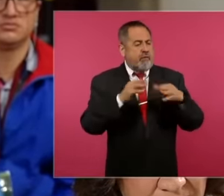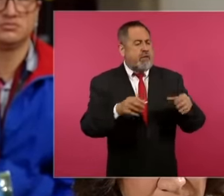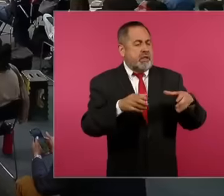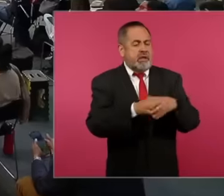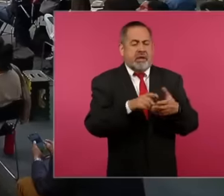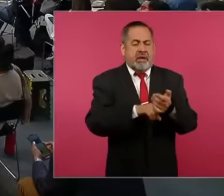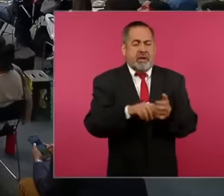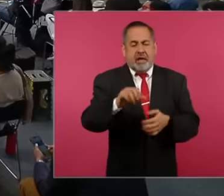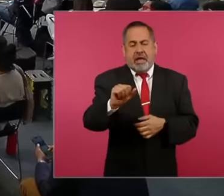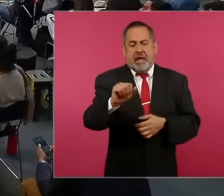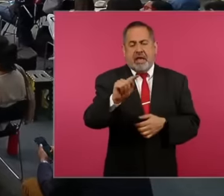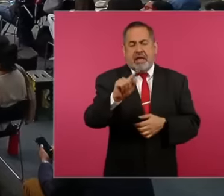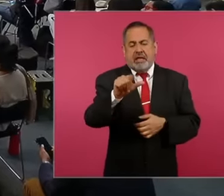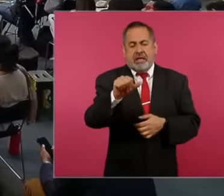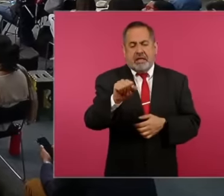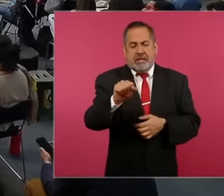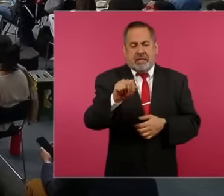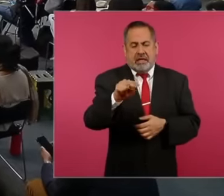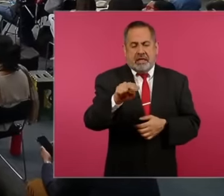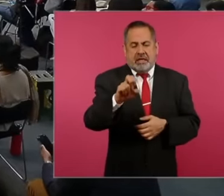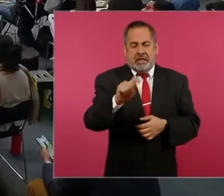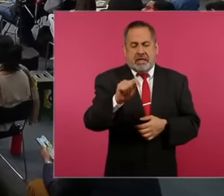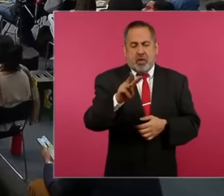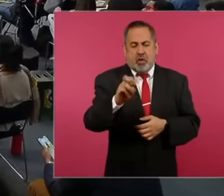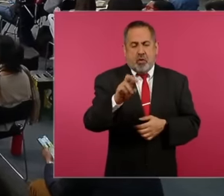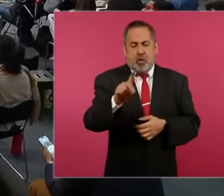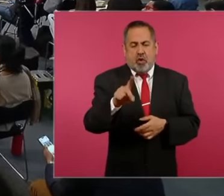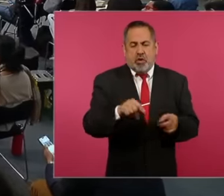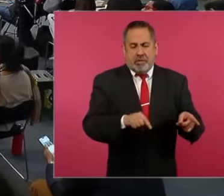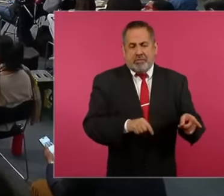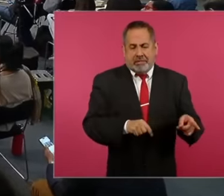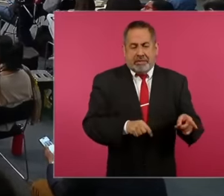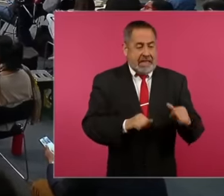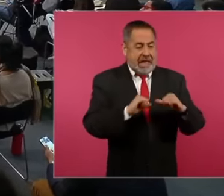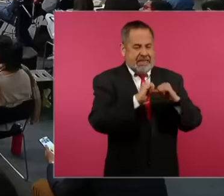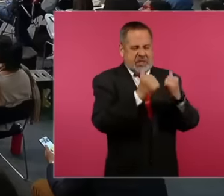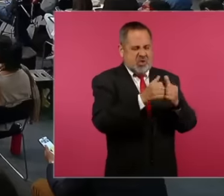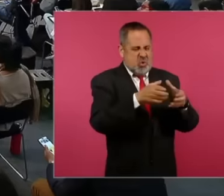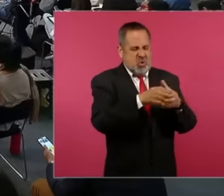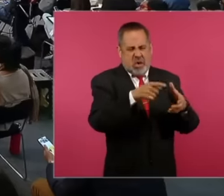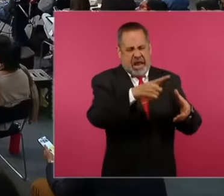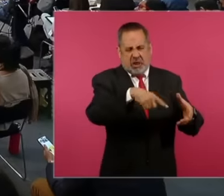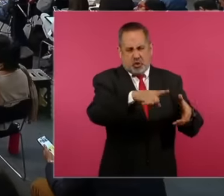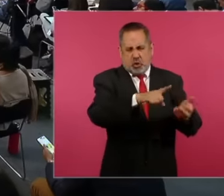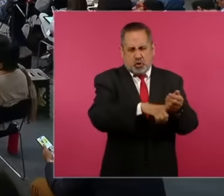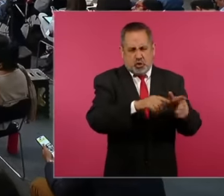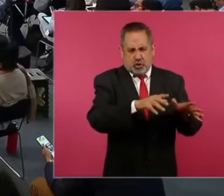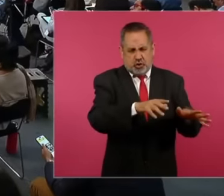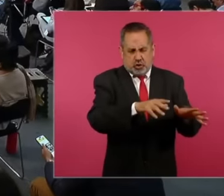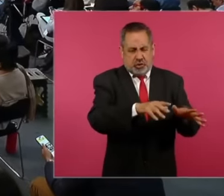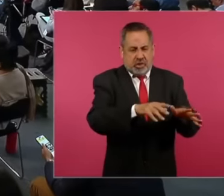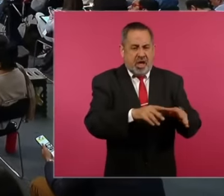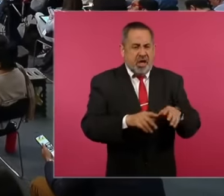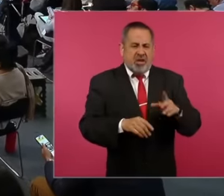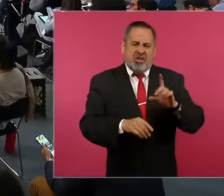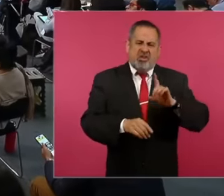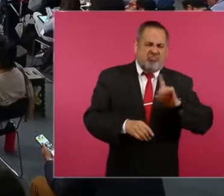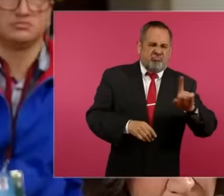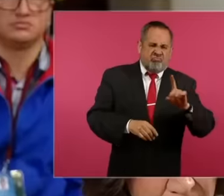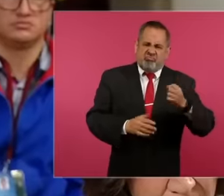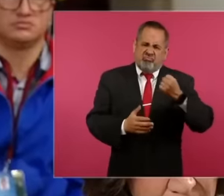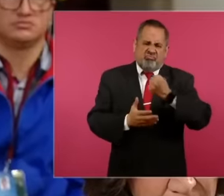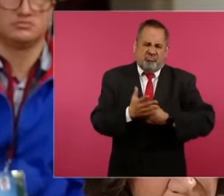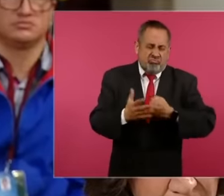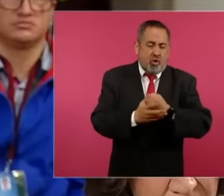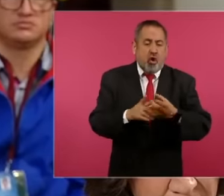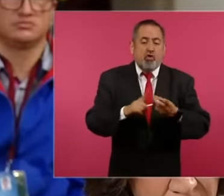Atlas Network. Esta organización, organismo, es un organismo de derecha que tiene su sede